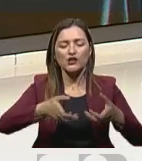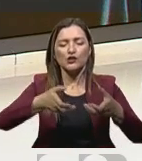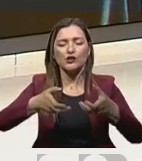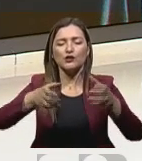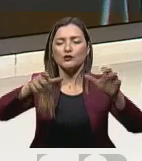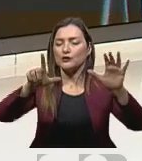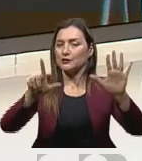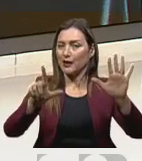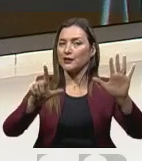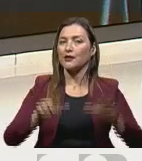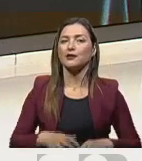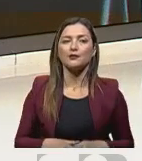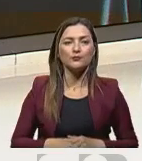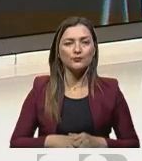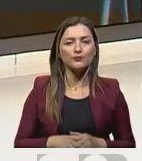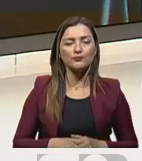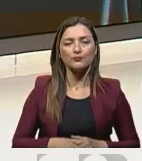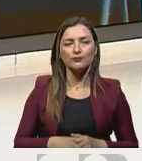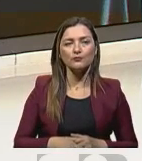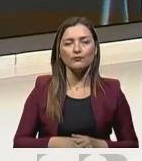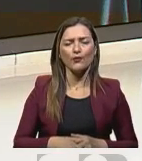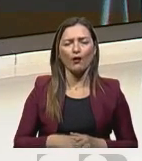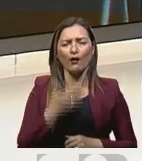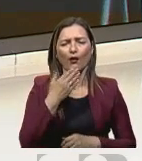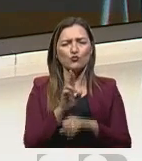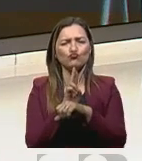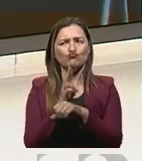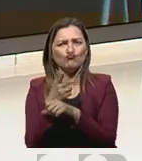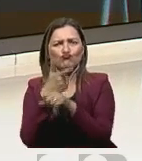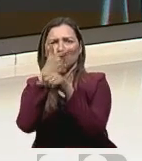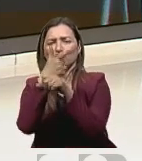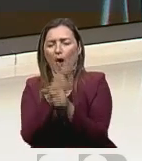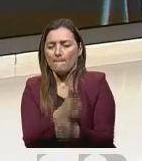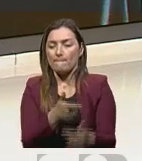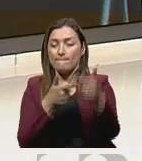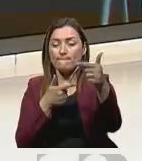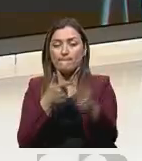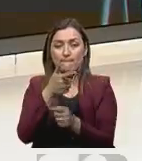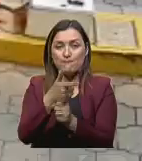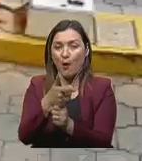saltar a los ocupantes de un vehículo los antisociales utilizaron armas de fuego como ametralladoras